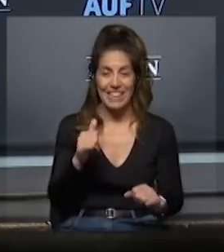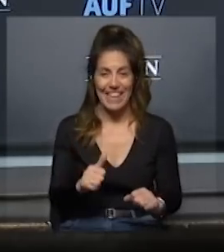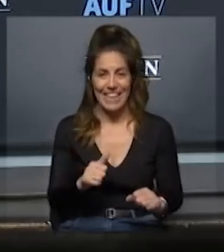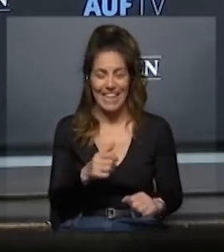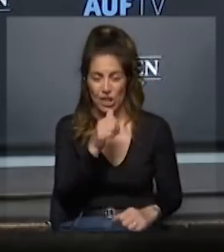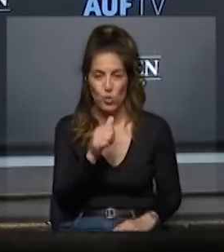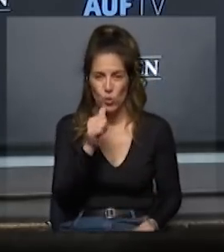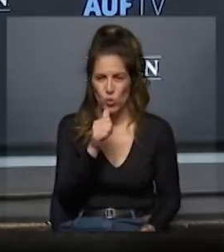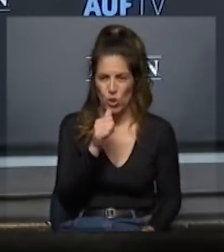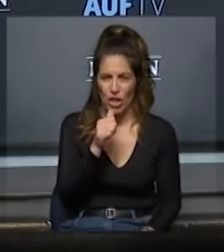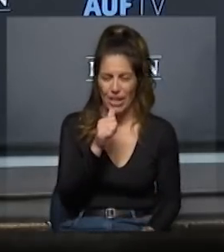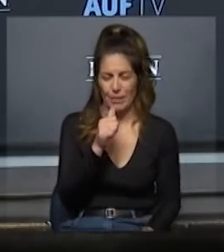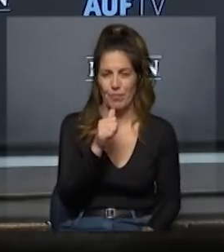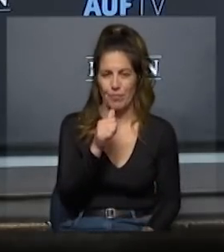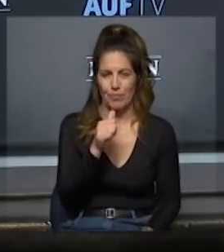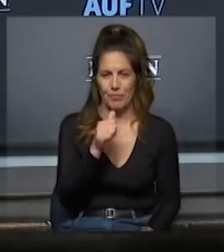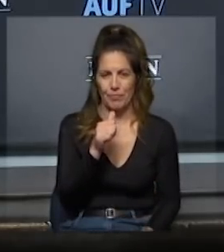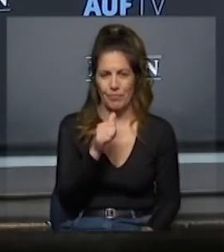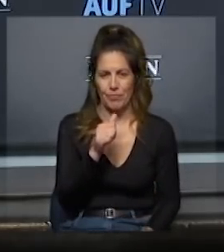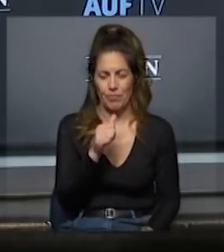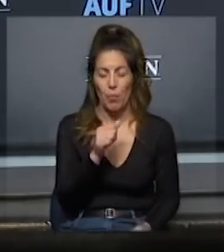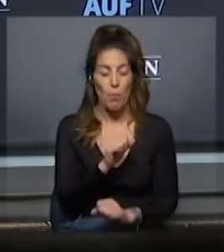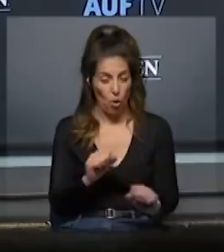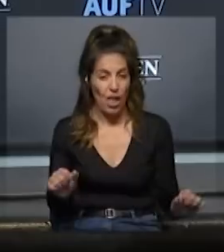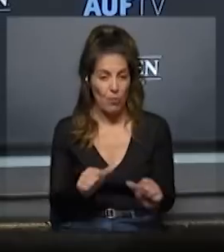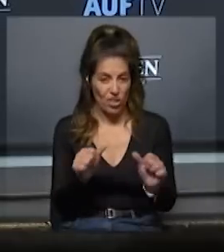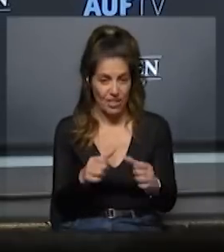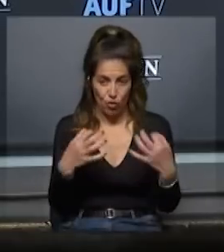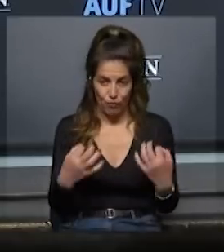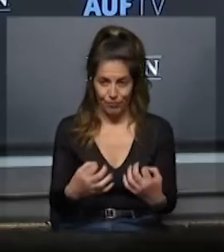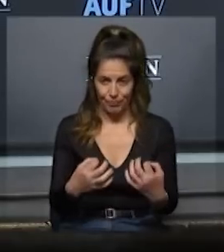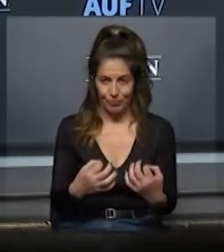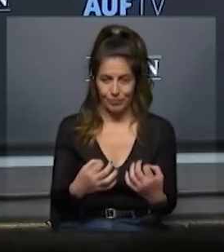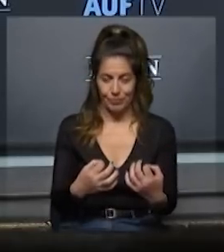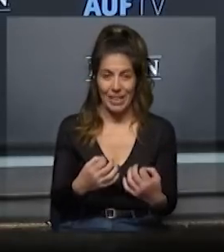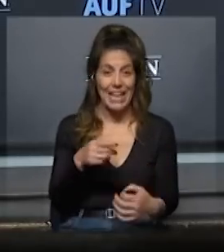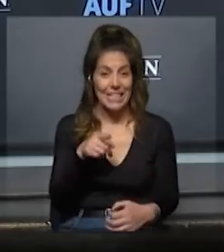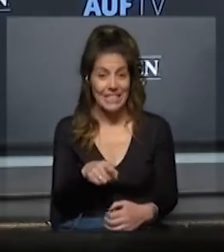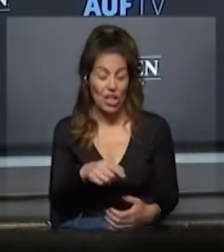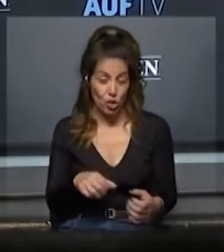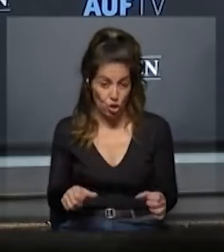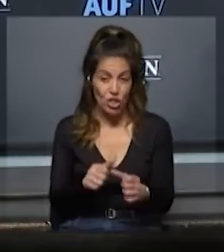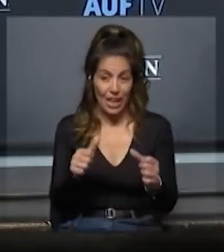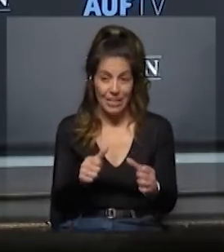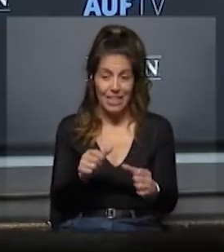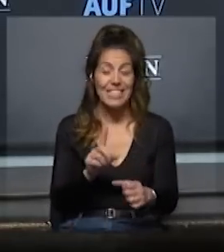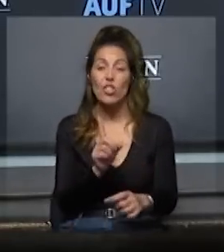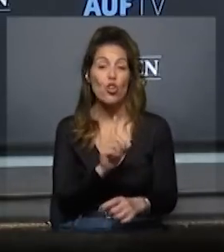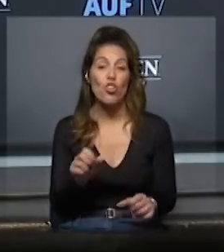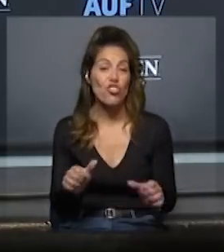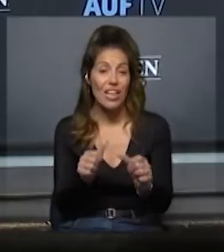resolver eh lo podamos hacerlo eh Si eso sucede si eso no